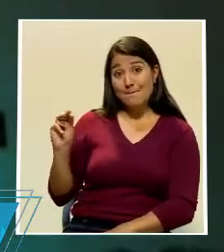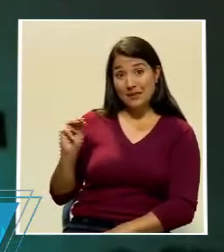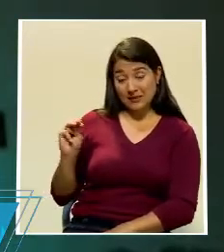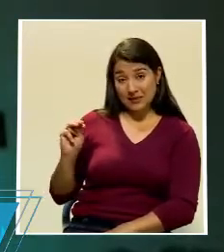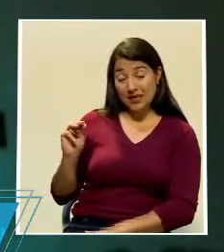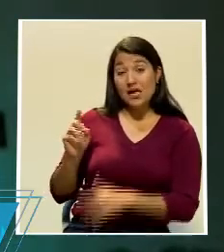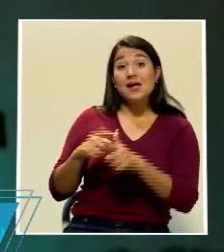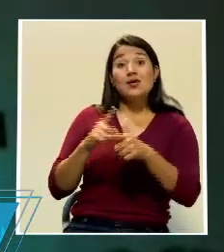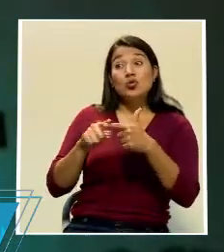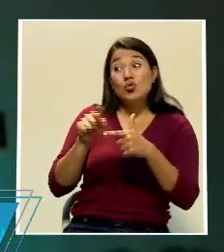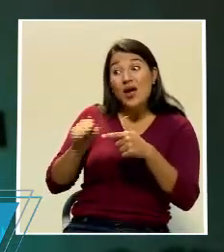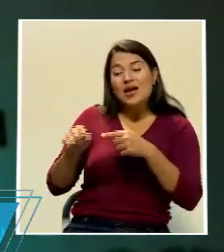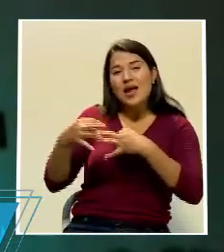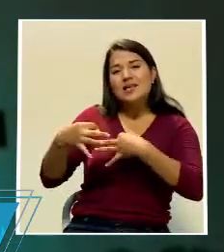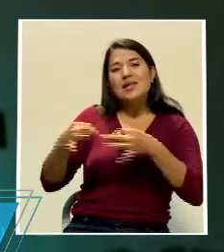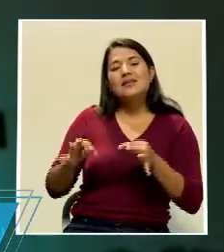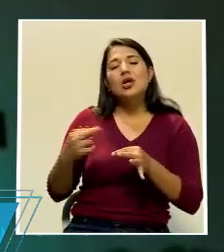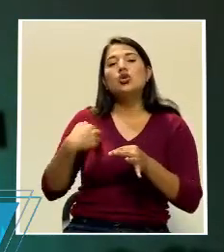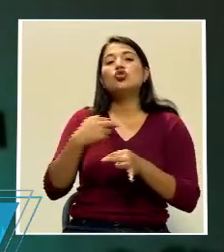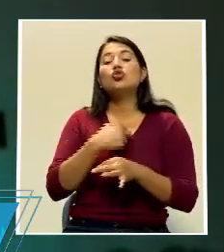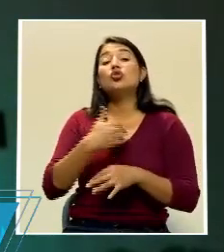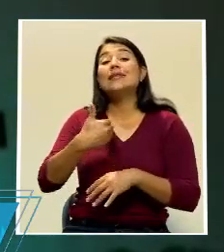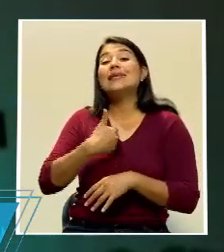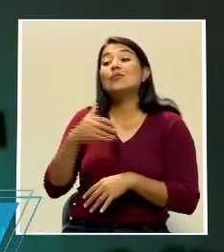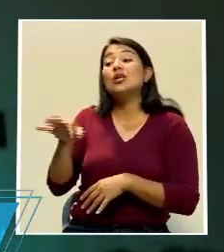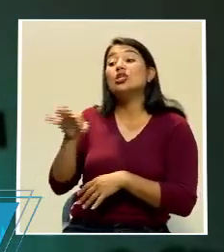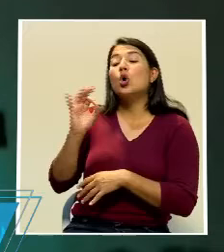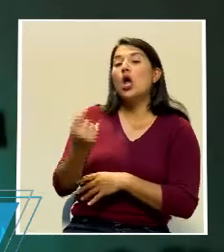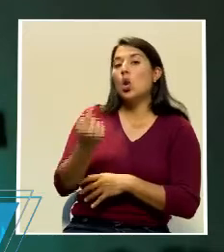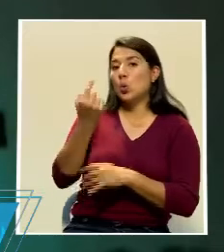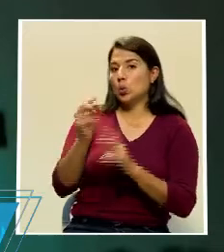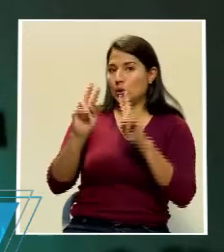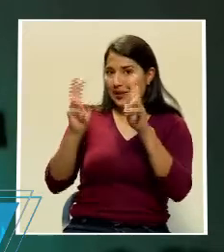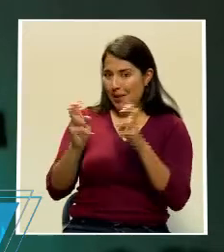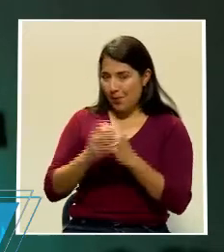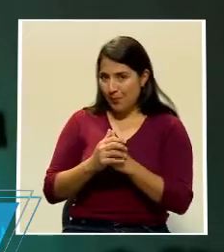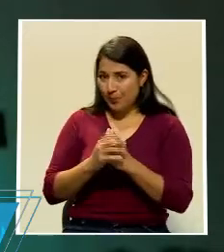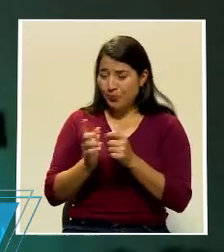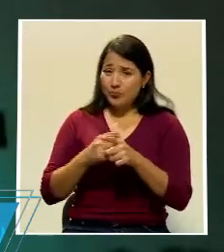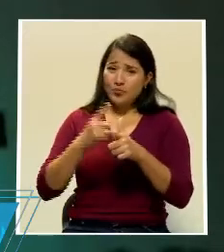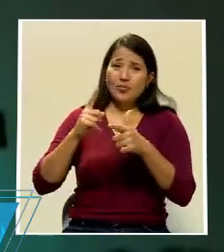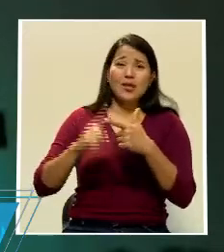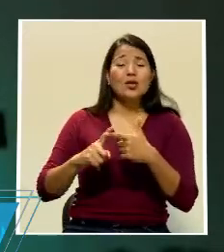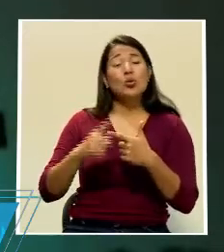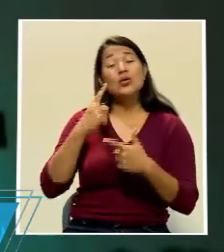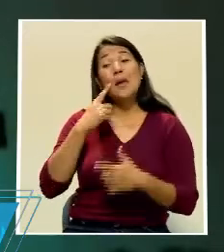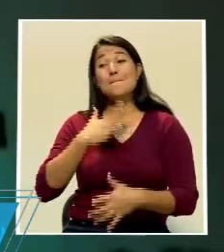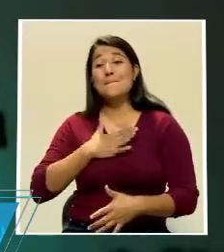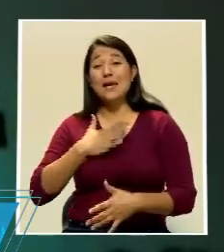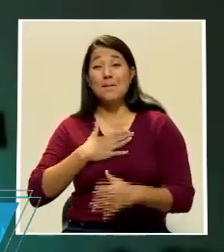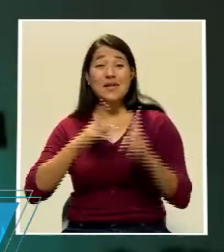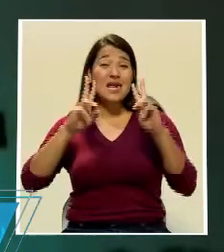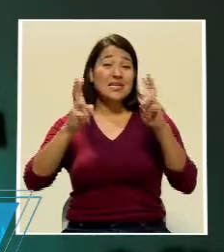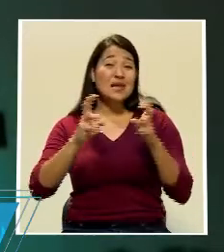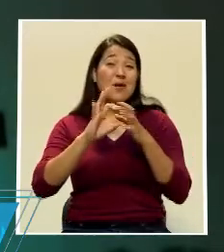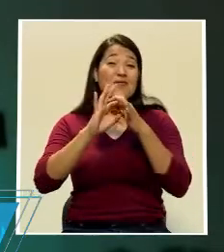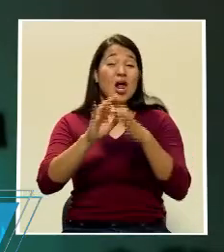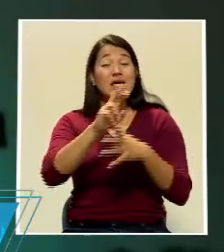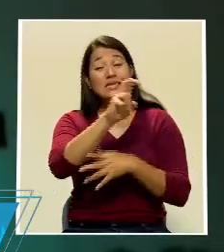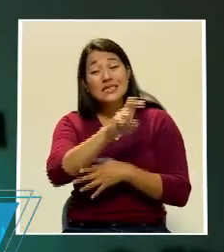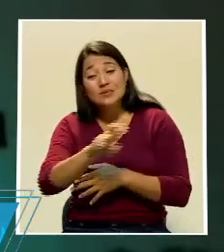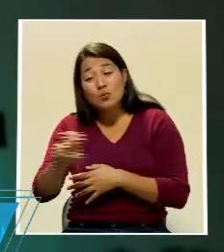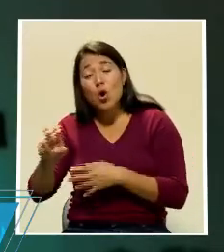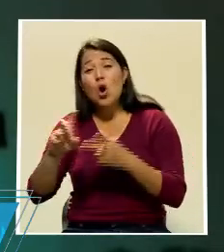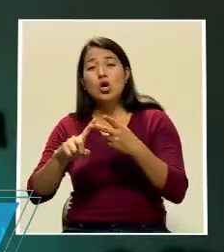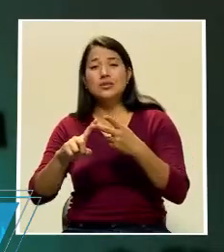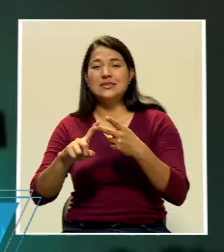que realizar una temática. Entonces, a mí las cuestiones del desplazamiento, el transporte, el viaje siempre